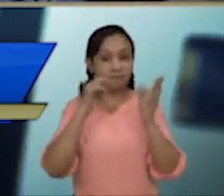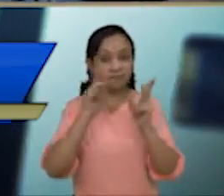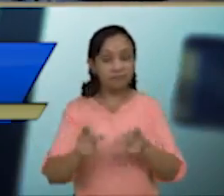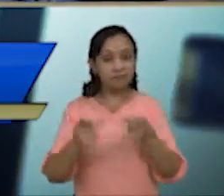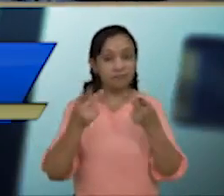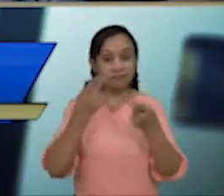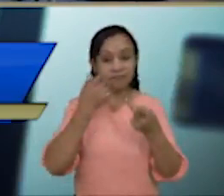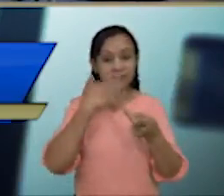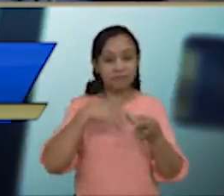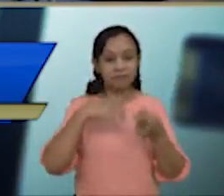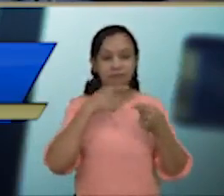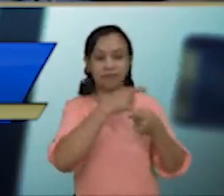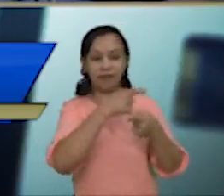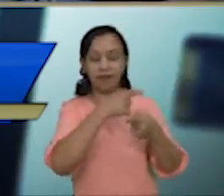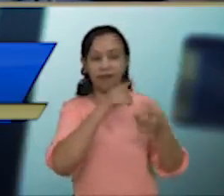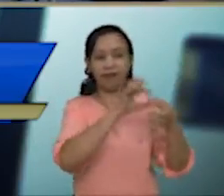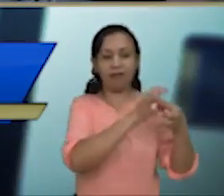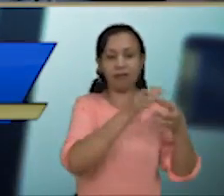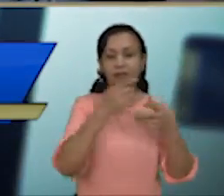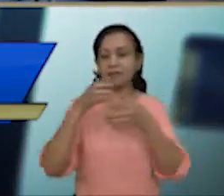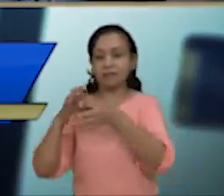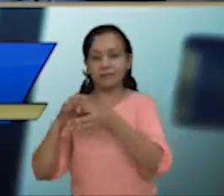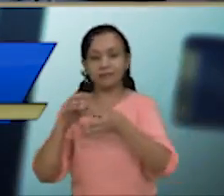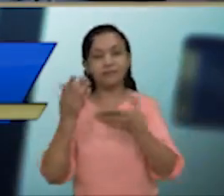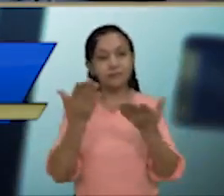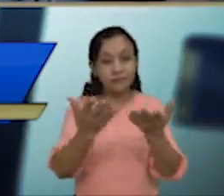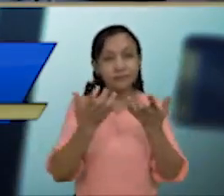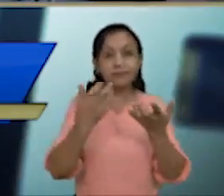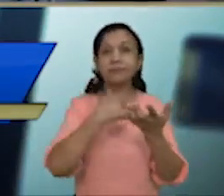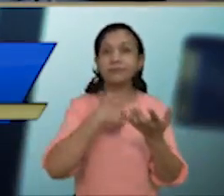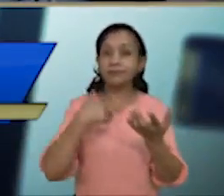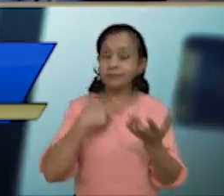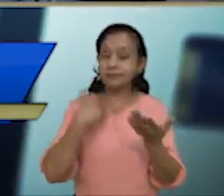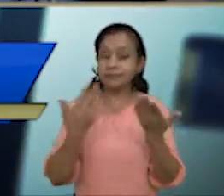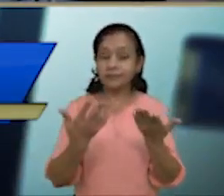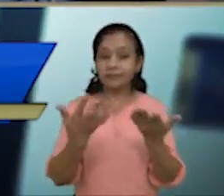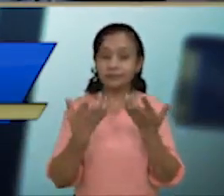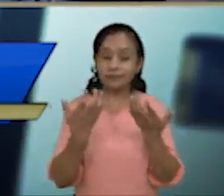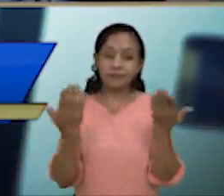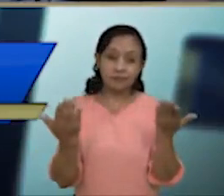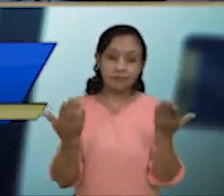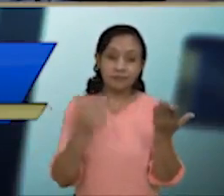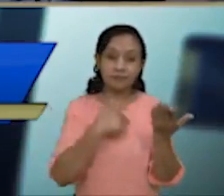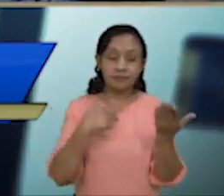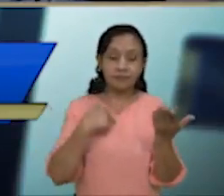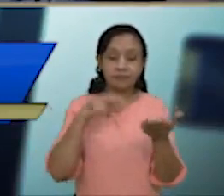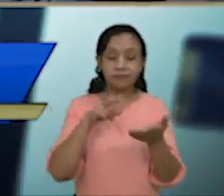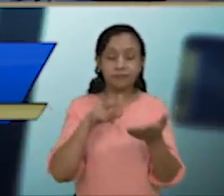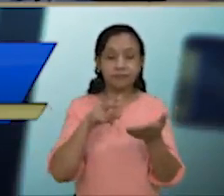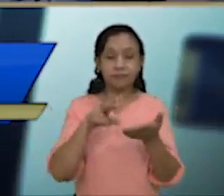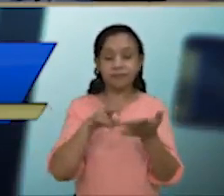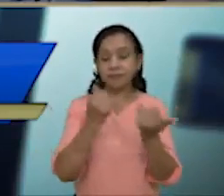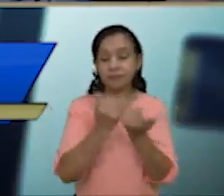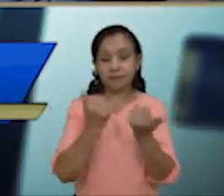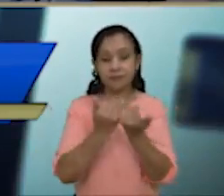quieren cuestionar a vos, pero trata de hacerlo, y en el intento, ¿verdad?, no claudiques. Sin